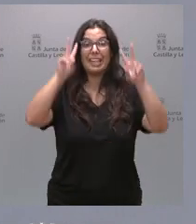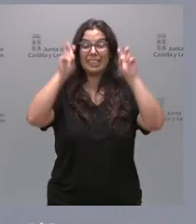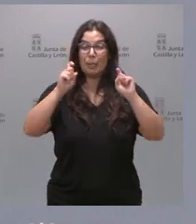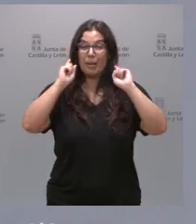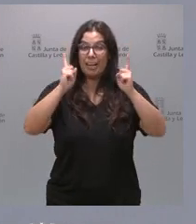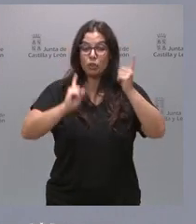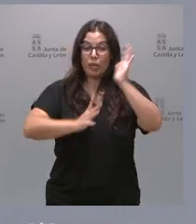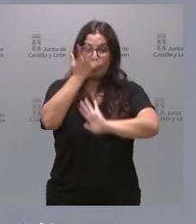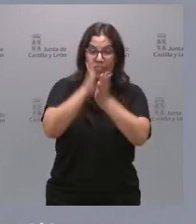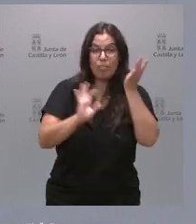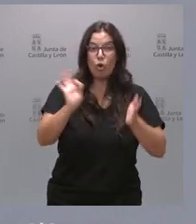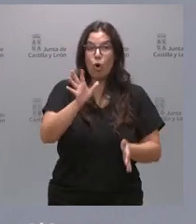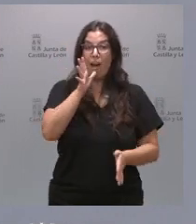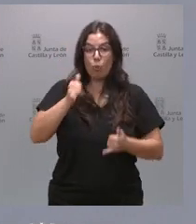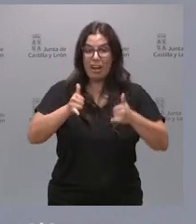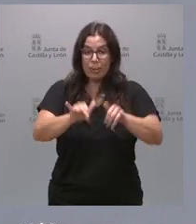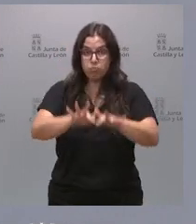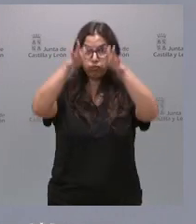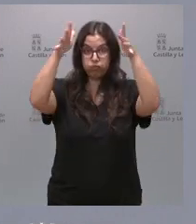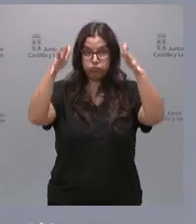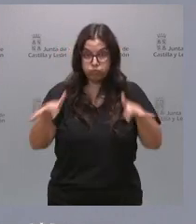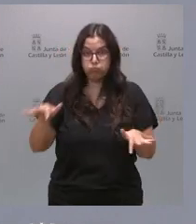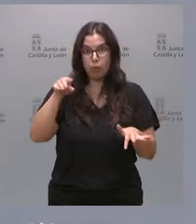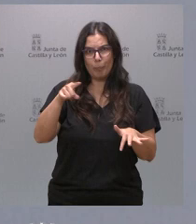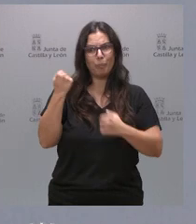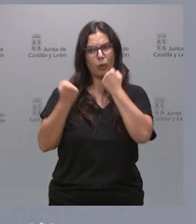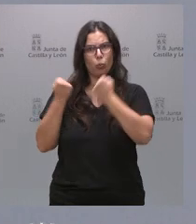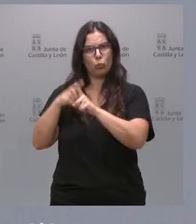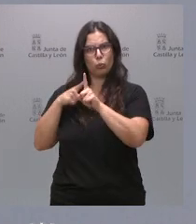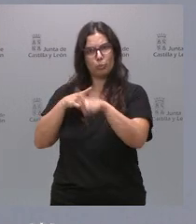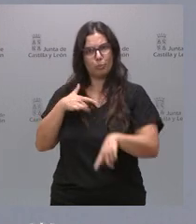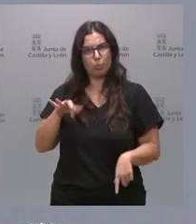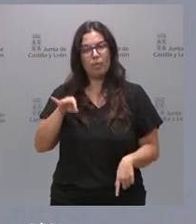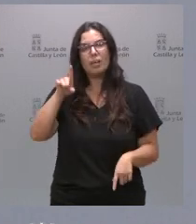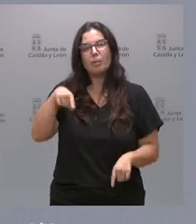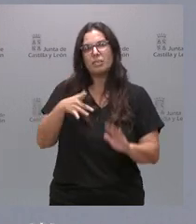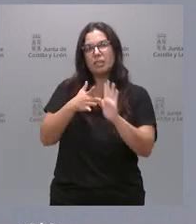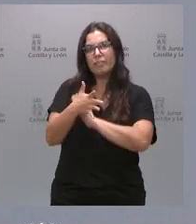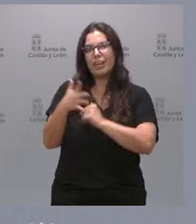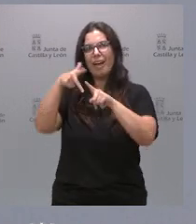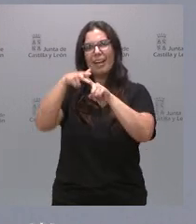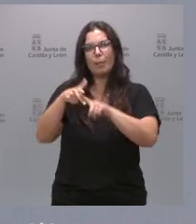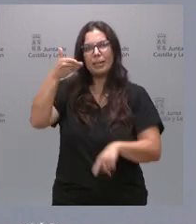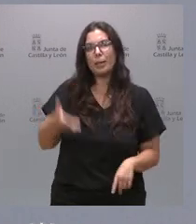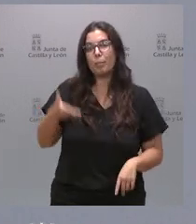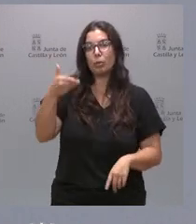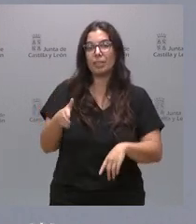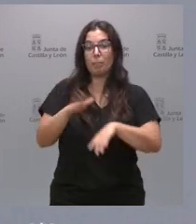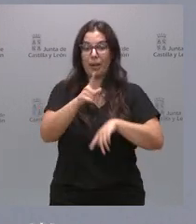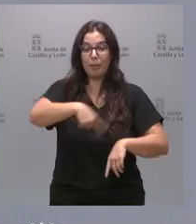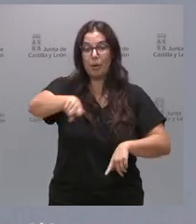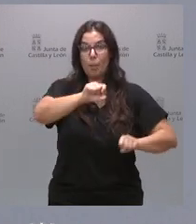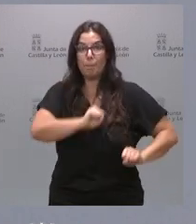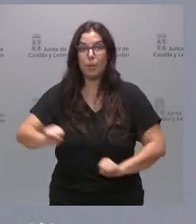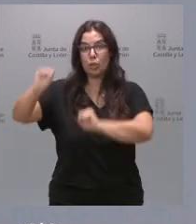o de inundaciones donde pueden actuar estos vehículos estos vehículos también constituyen un instrumento esencial para que las agrupaciones de protección civil